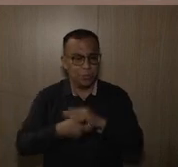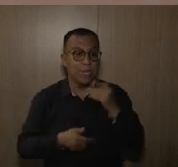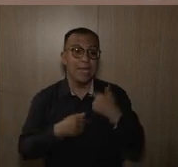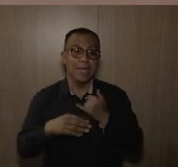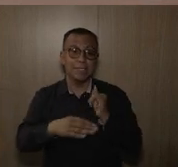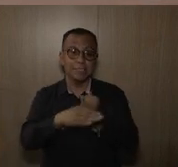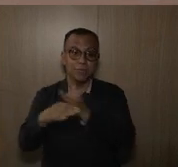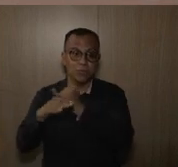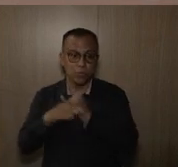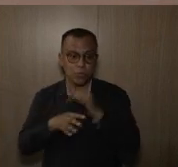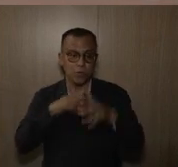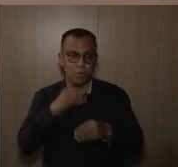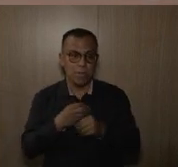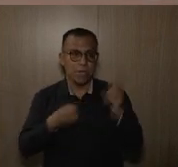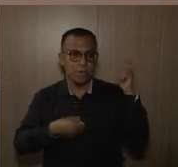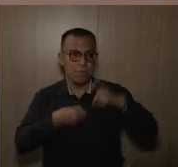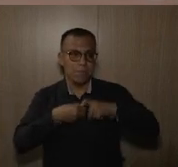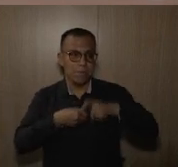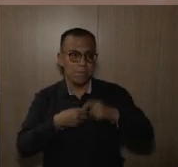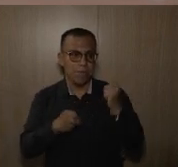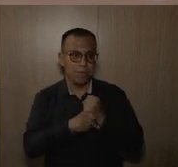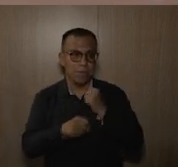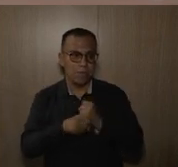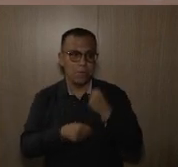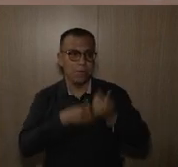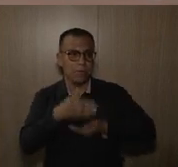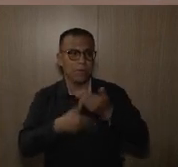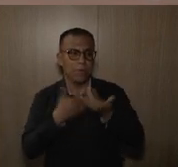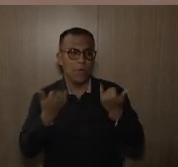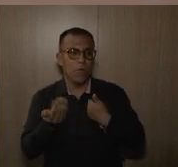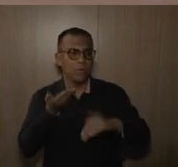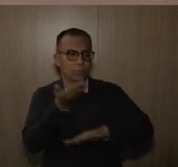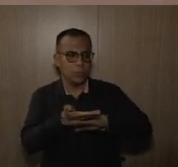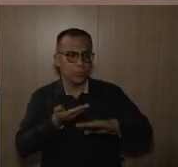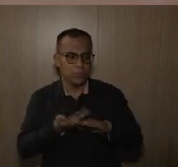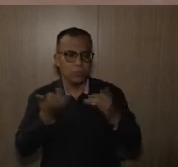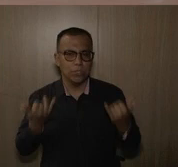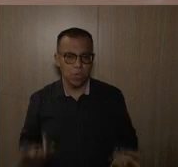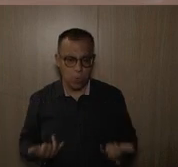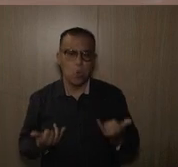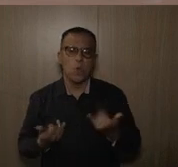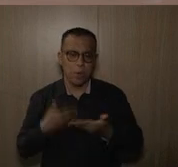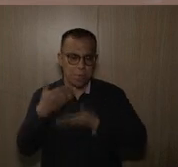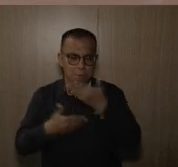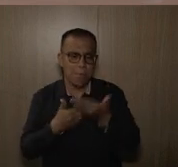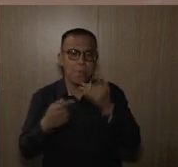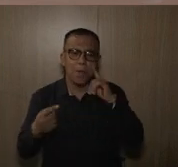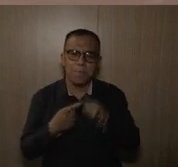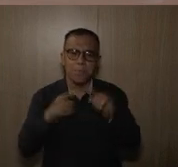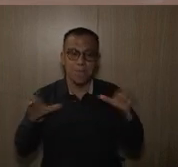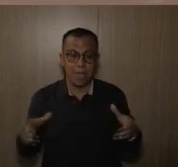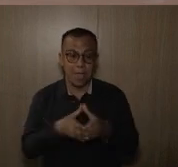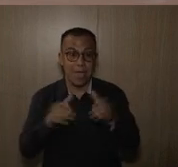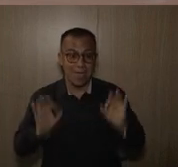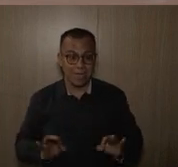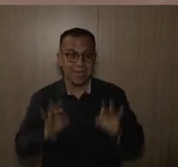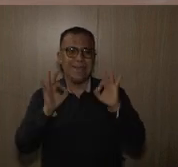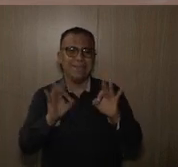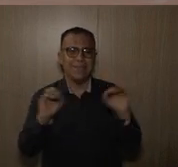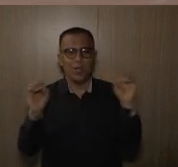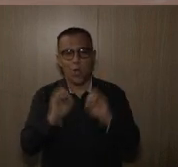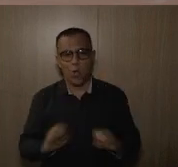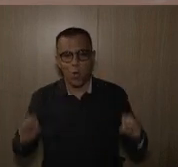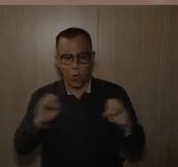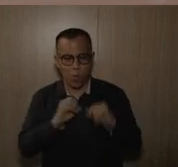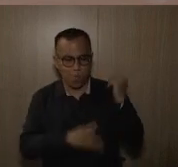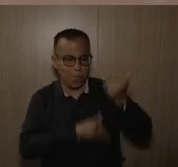institucionales y de registro calificado, o sea, que esas solicitudes provengan de una acreditación en alta calidad o de producto